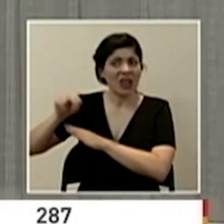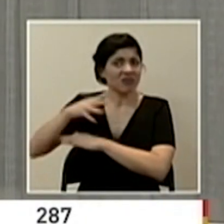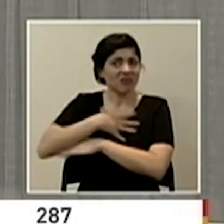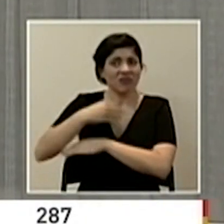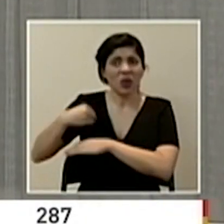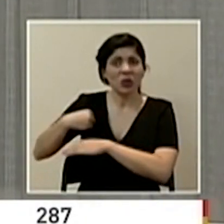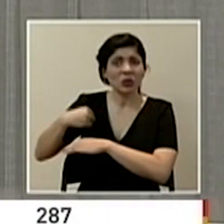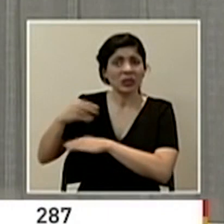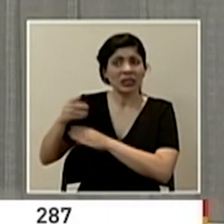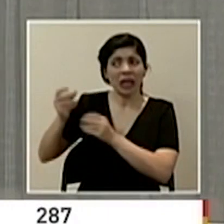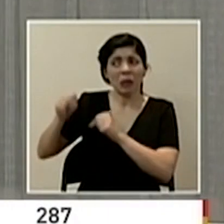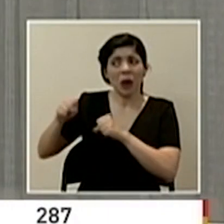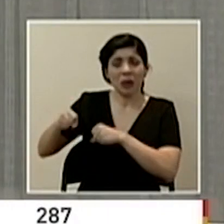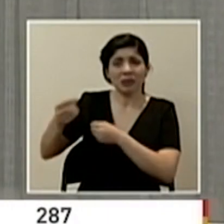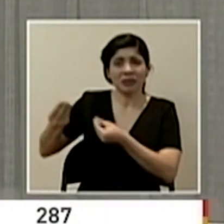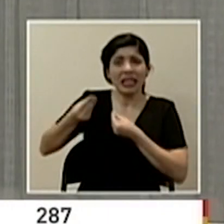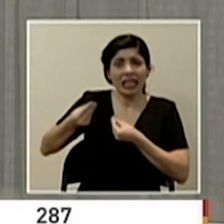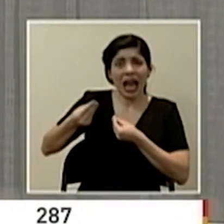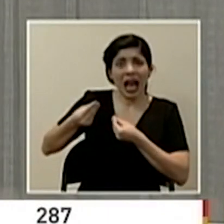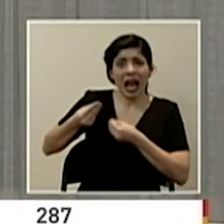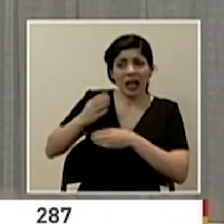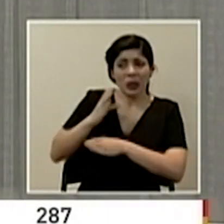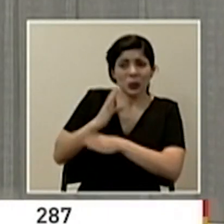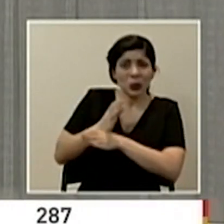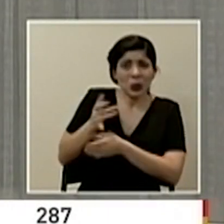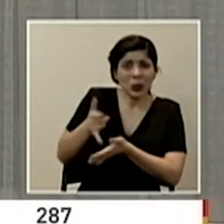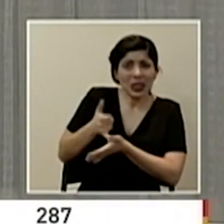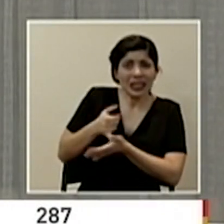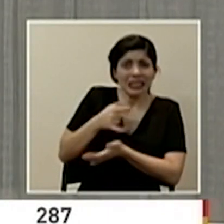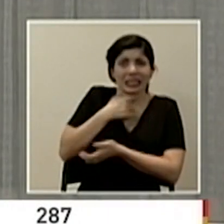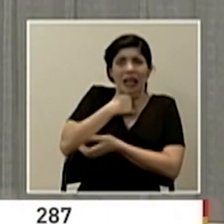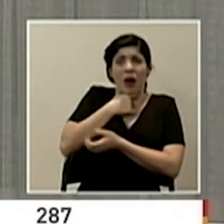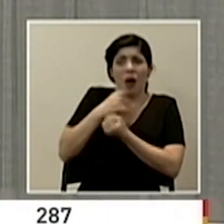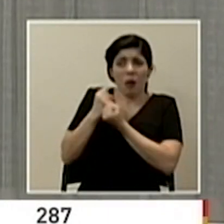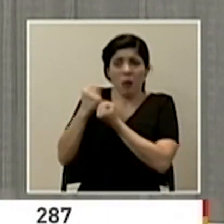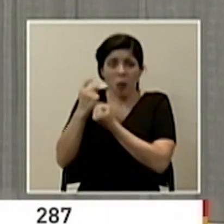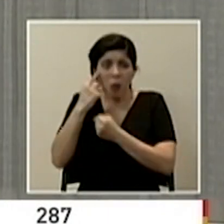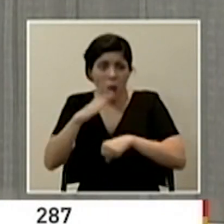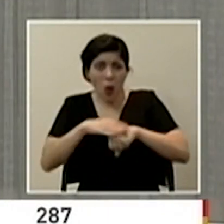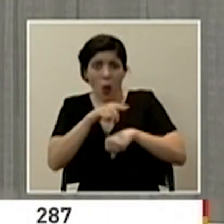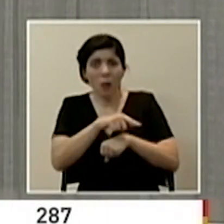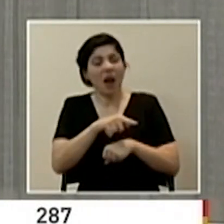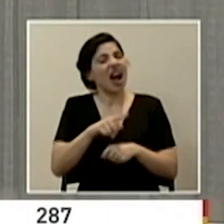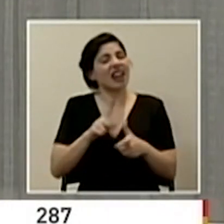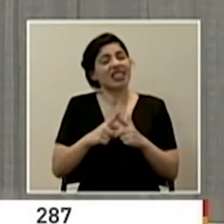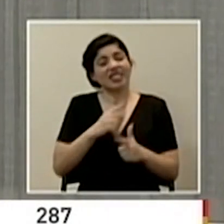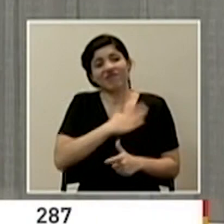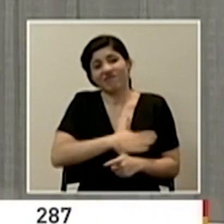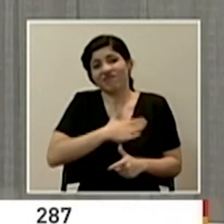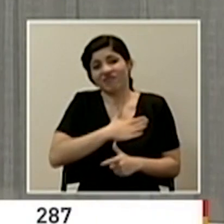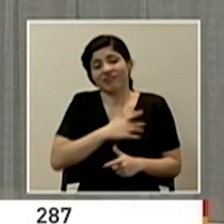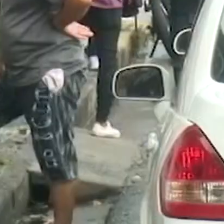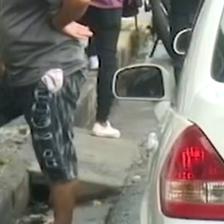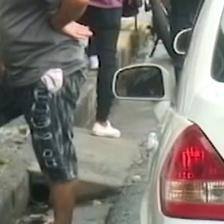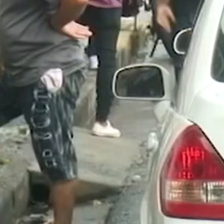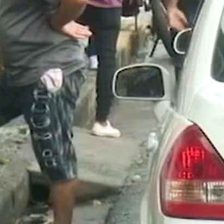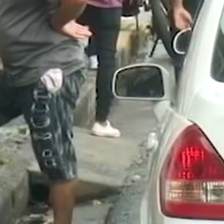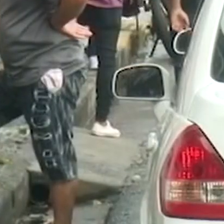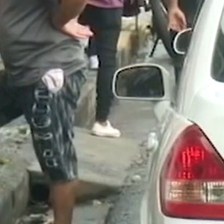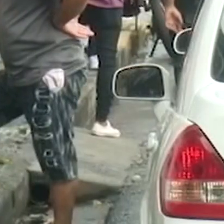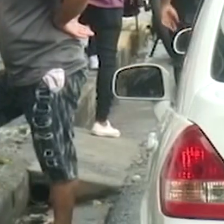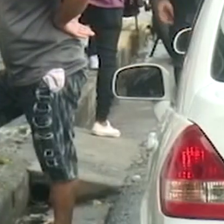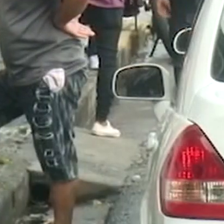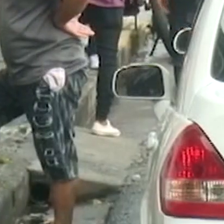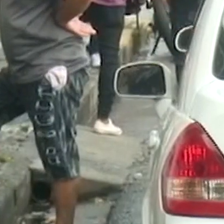una curva que nos puede poner a las unidades de cuidados intensivos saturadas, entonces lamentablemente tendremos que ir para atrás. Otros